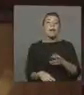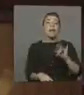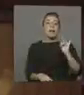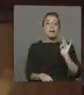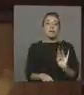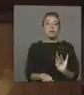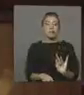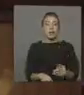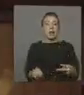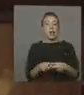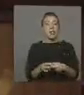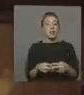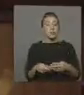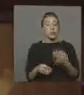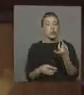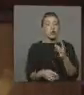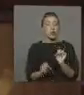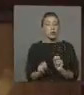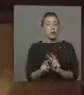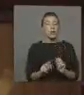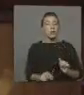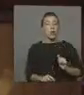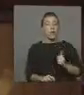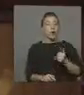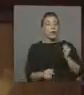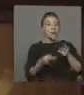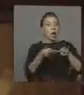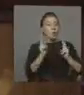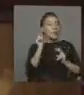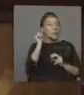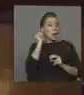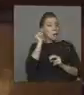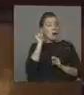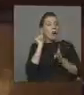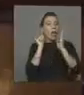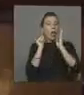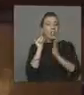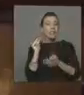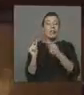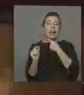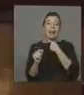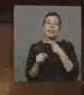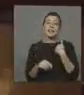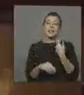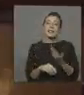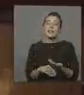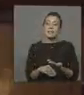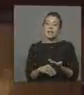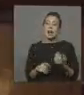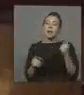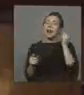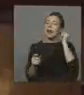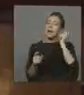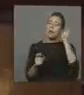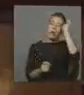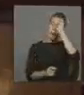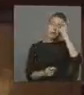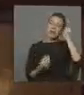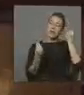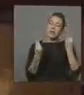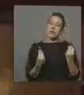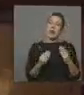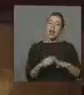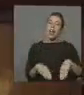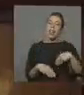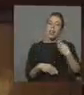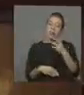interrupción del embarazo solo se puede llevar a cabo con la voluntad de la mujer y se le debe asegurar el espacio de discernimiento para que tome su decisión y